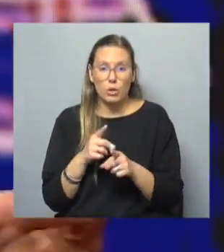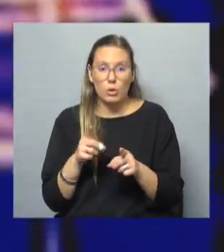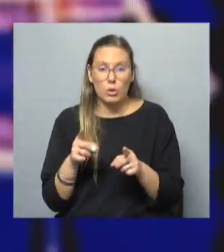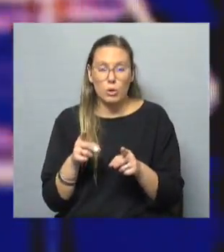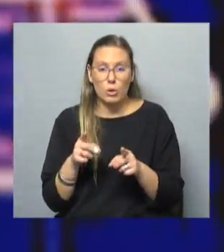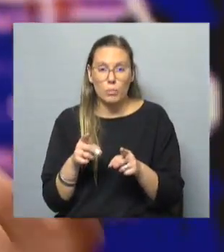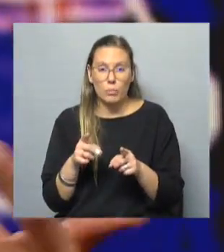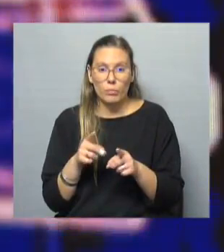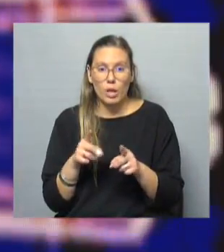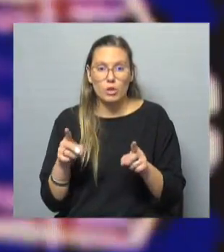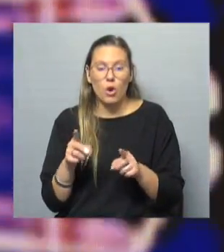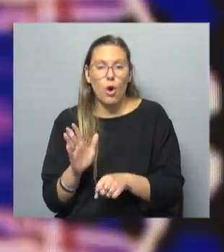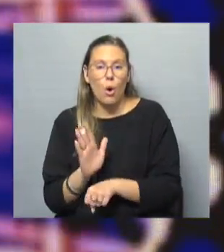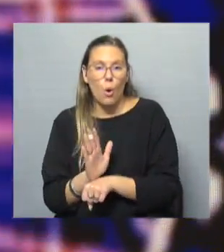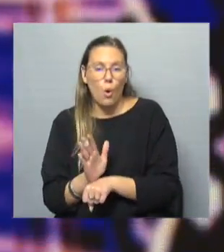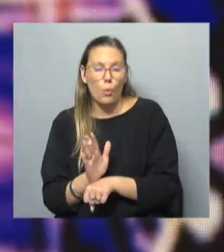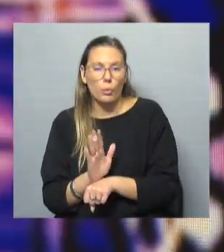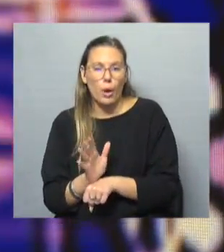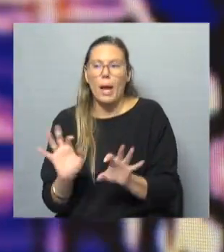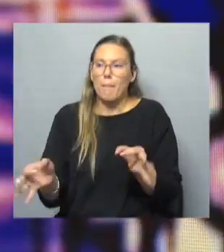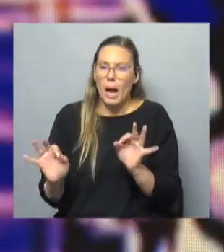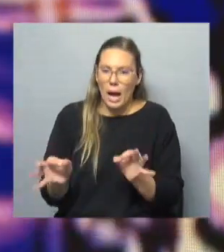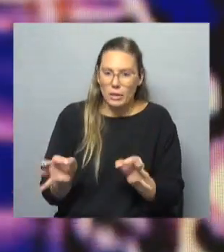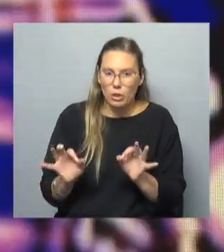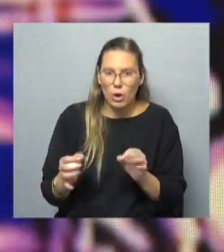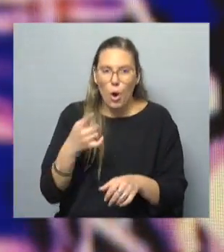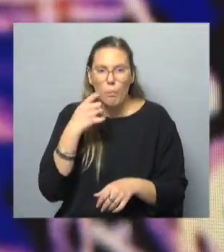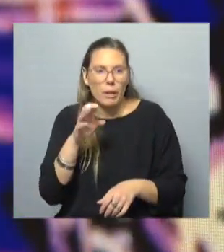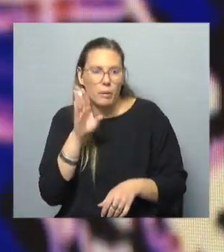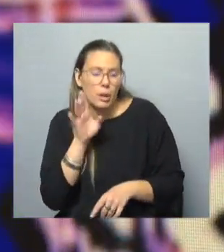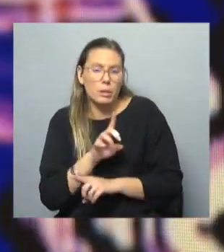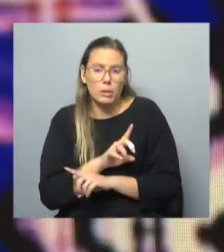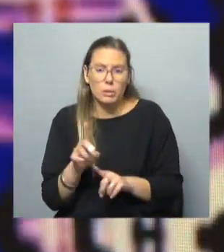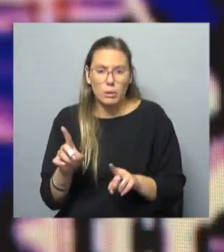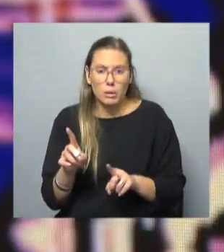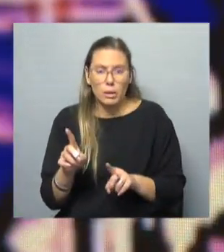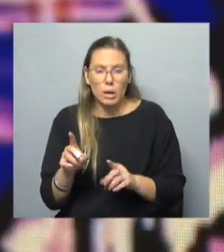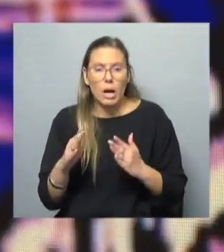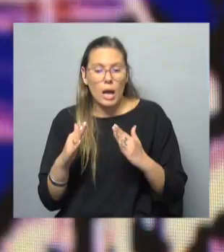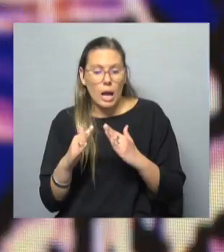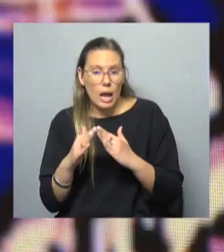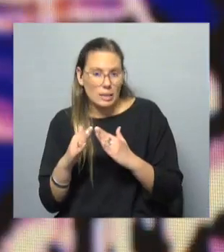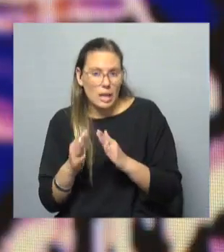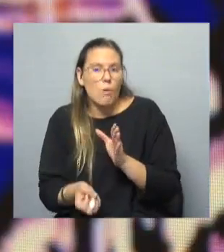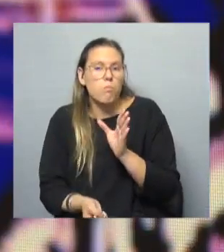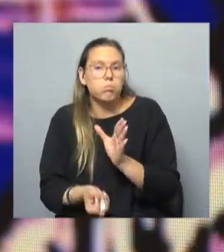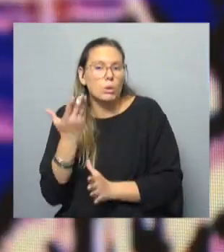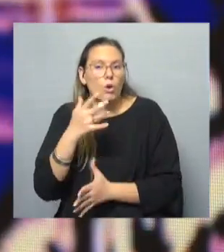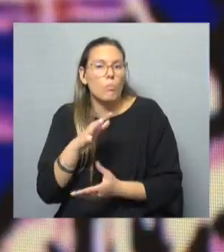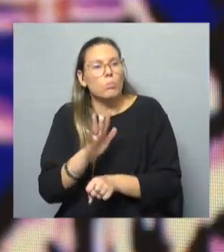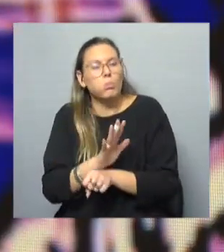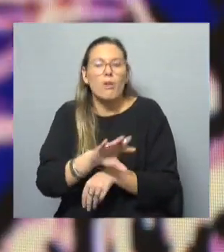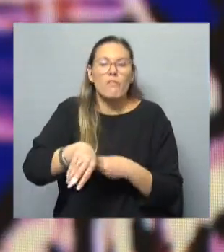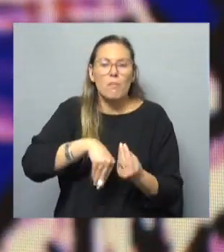como biológicamente hermanes o sadres o padres, madres, las houses se forman como esto, como